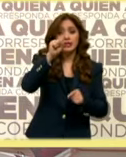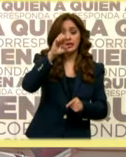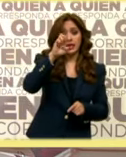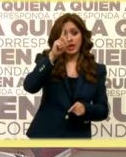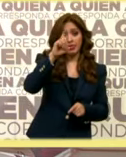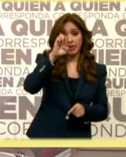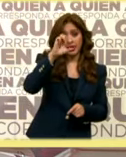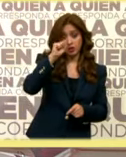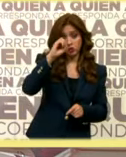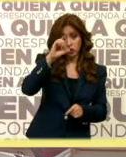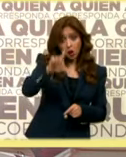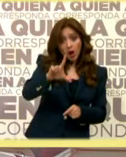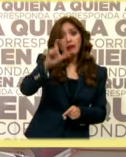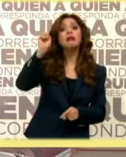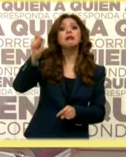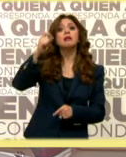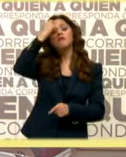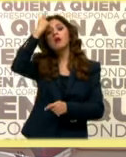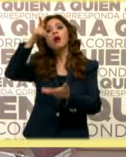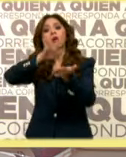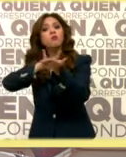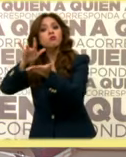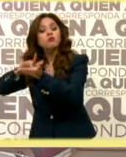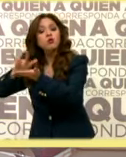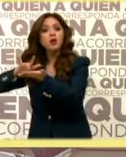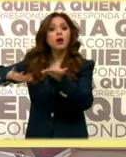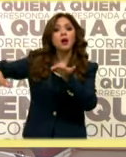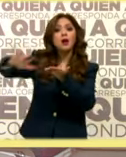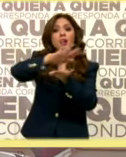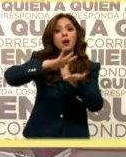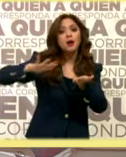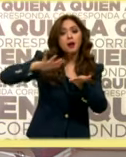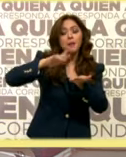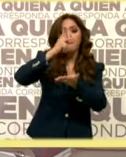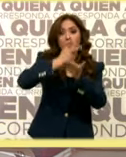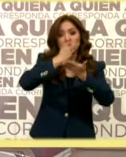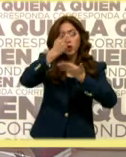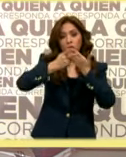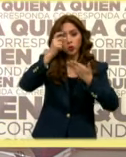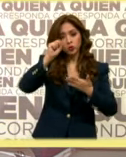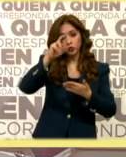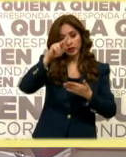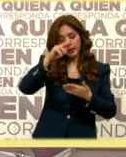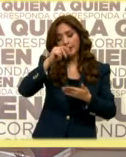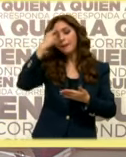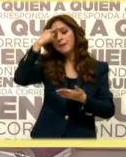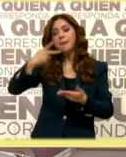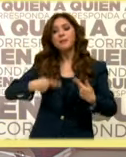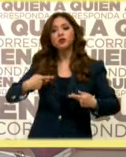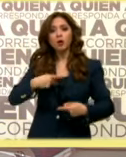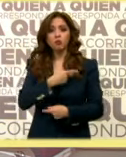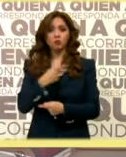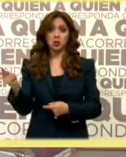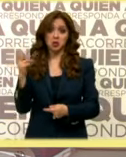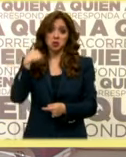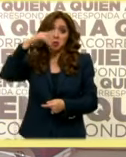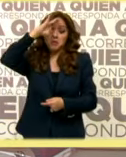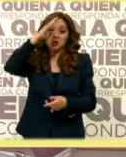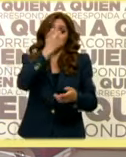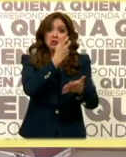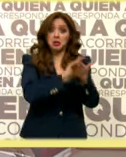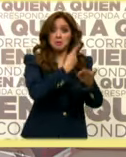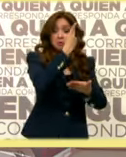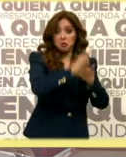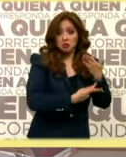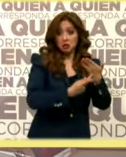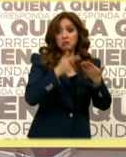productivos sustentables para personas en pobreza. Después de un proyecto como este, la pobreza, adiós, ¿eh? Quiero invitarlos a ver